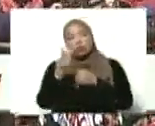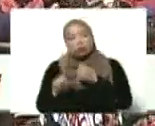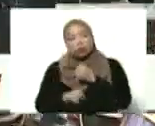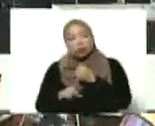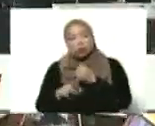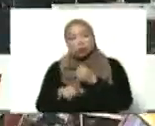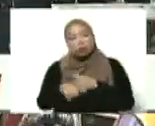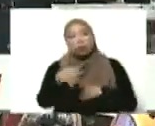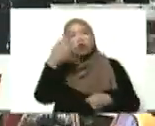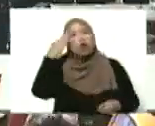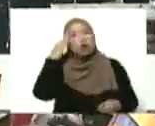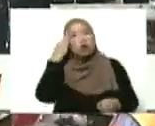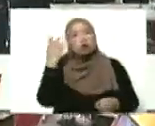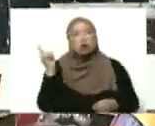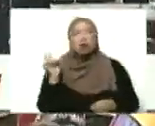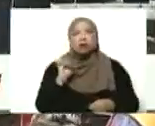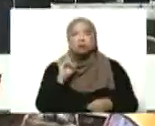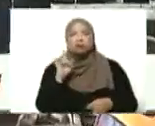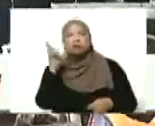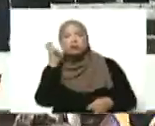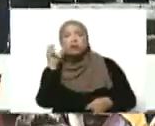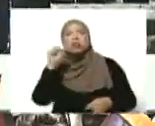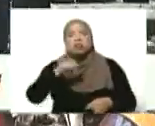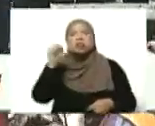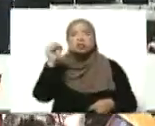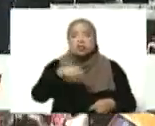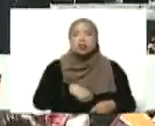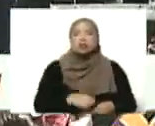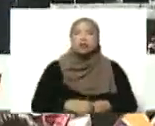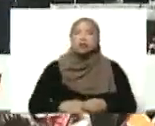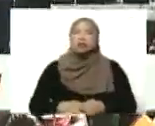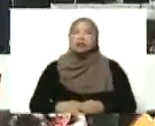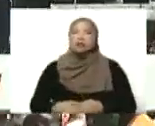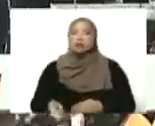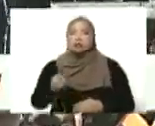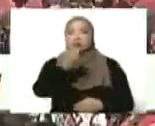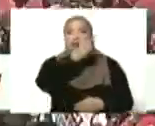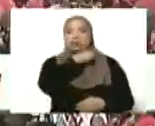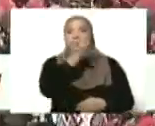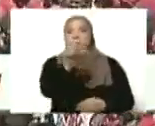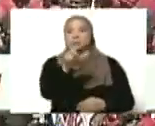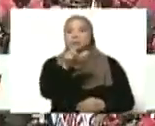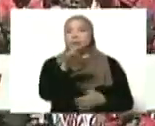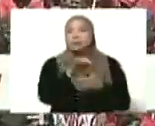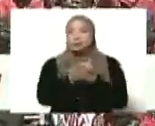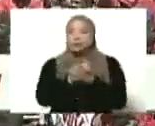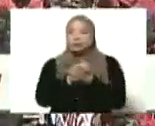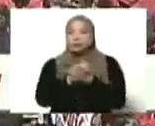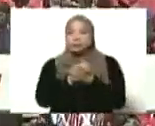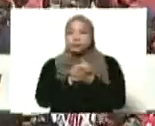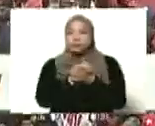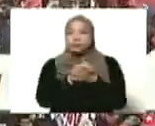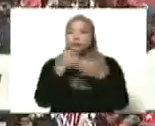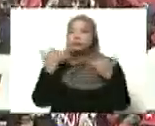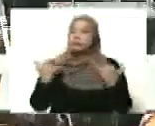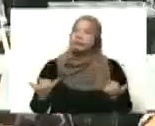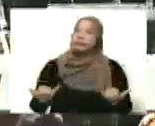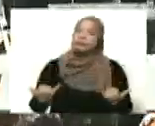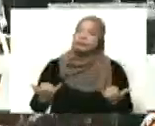Pedro Infante? Pedro Infante, dirigente de nuestro partido, compañero, que ha llevado